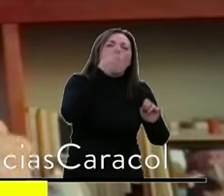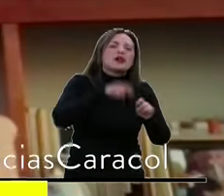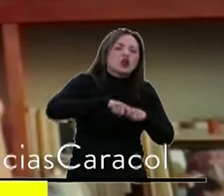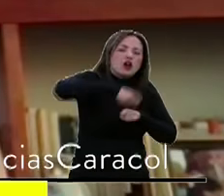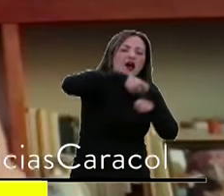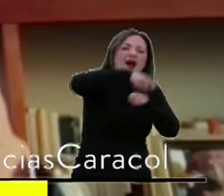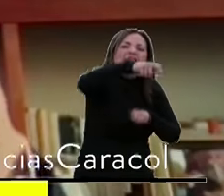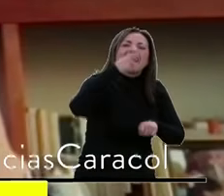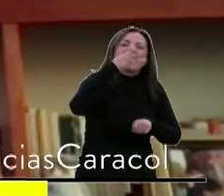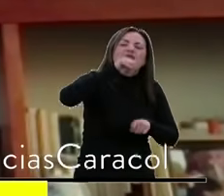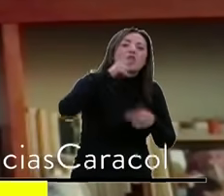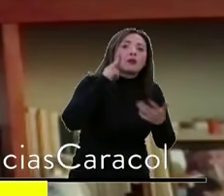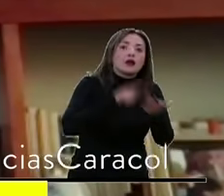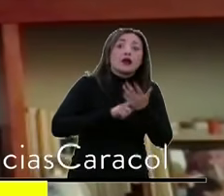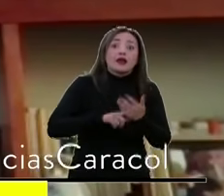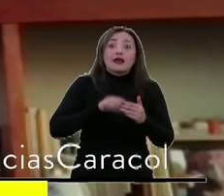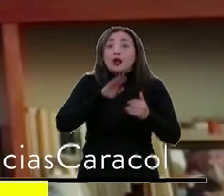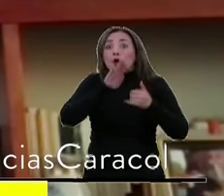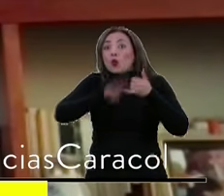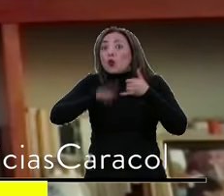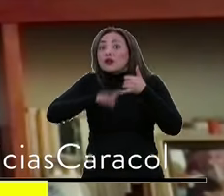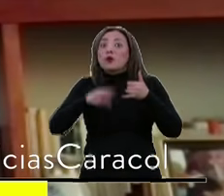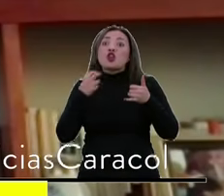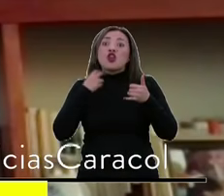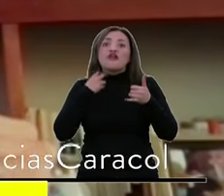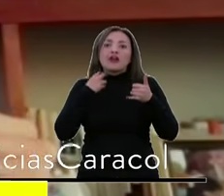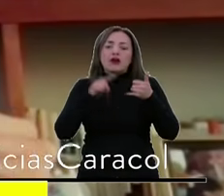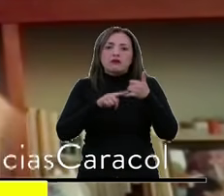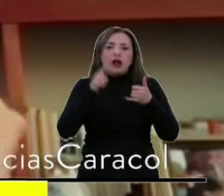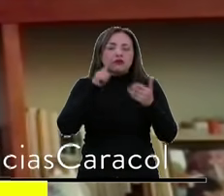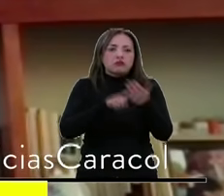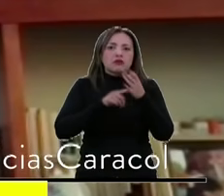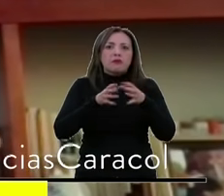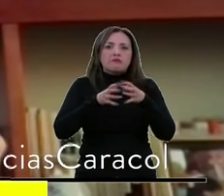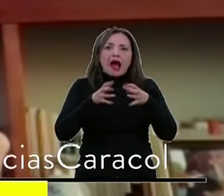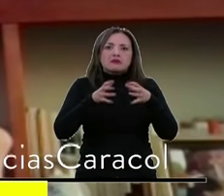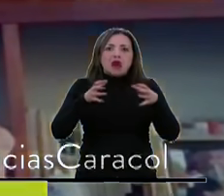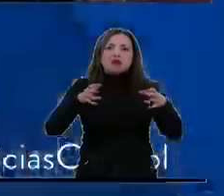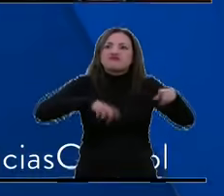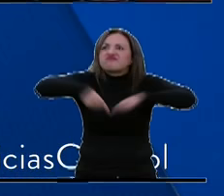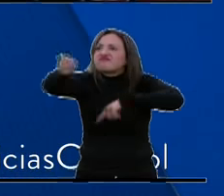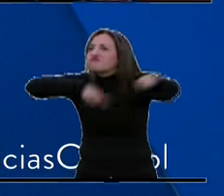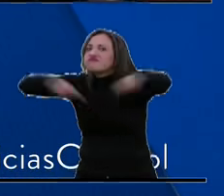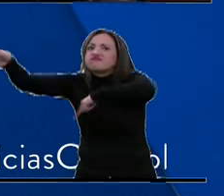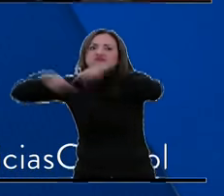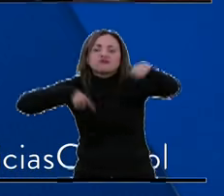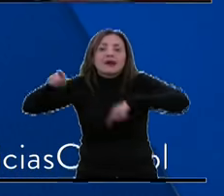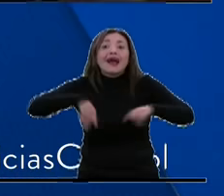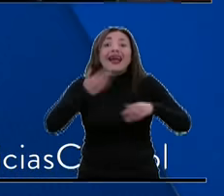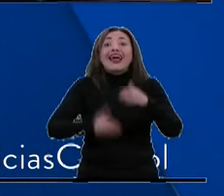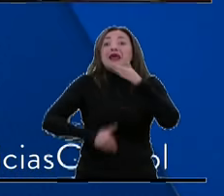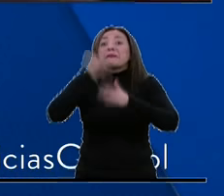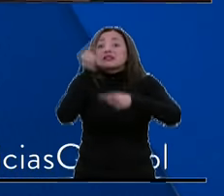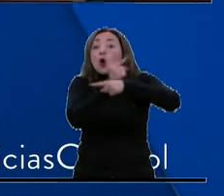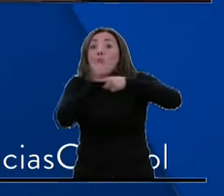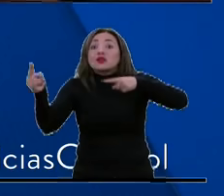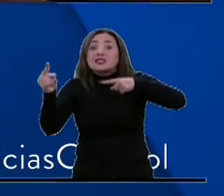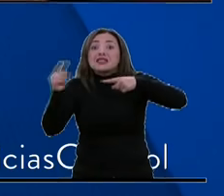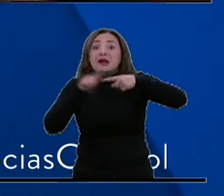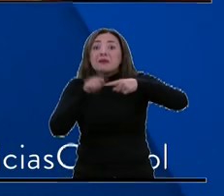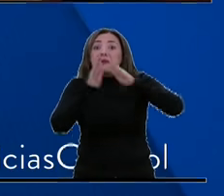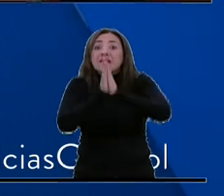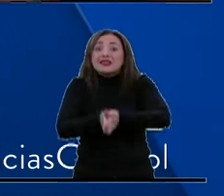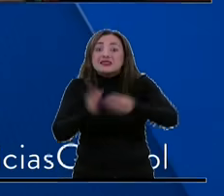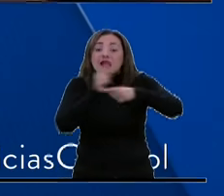empezó a incrementarse muchísimo por la dinámica navideña entre ando la primera semana de diciembre estamos teniendo prácticamente más movilidad